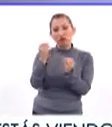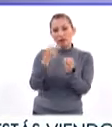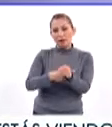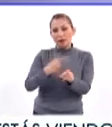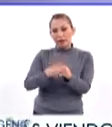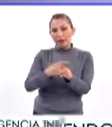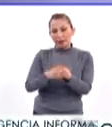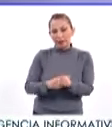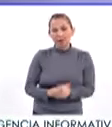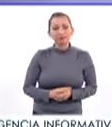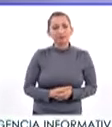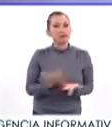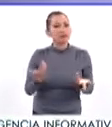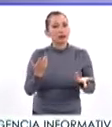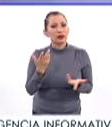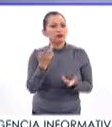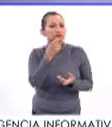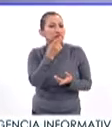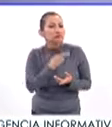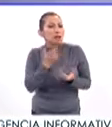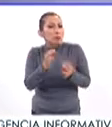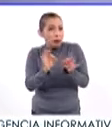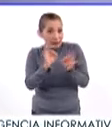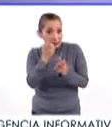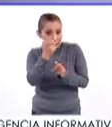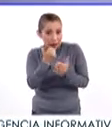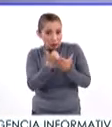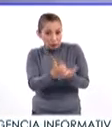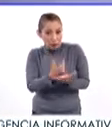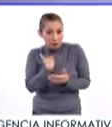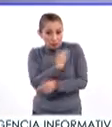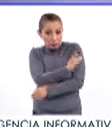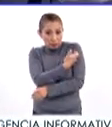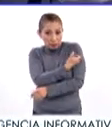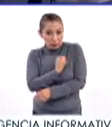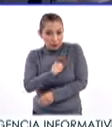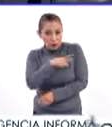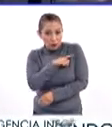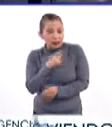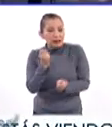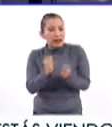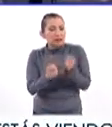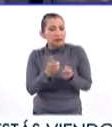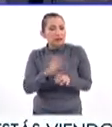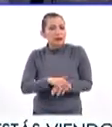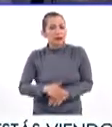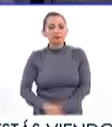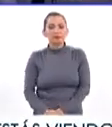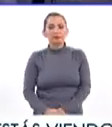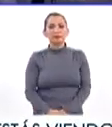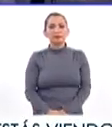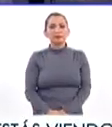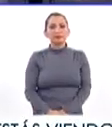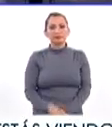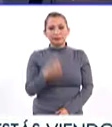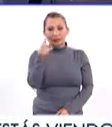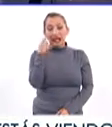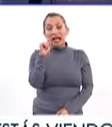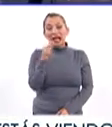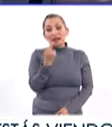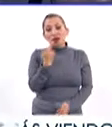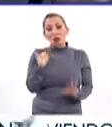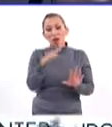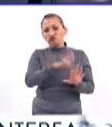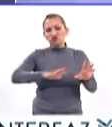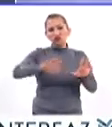muchas enfermedades. ¿Qué tan importante es participar en esta Semana Nacional de Salud y de qué se trata principalmente? Bueno, se trata de dar